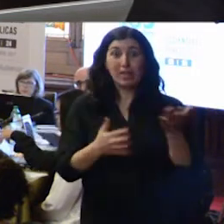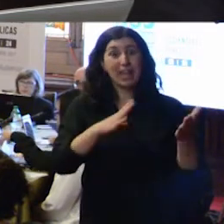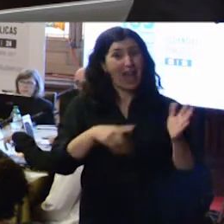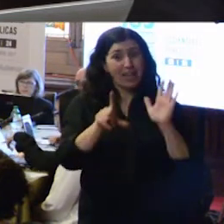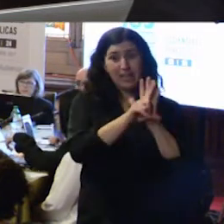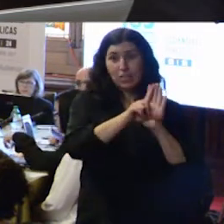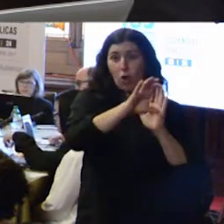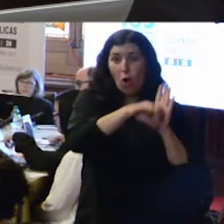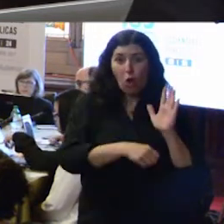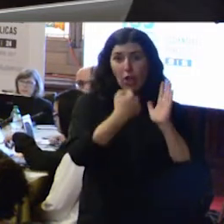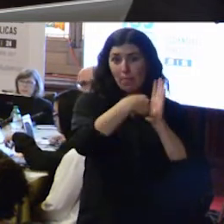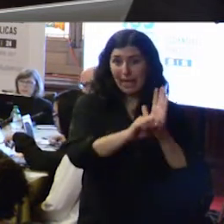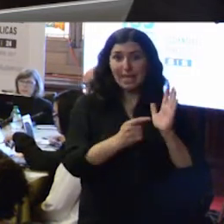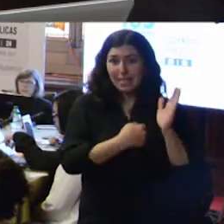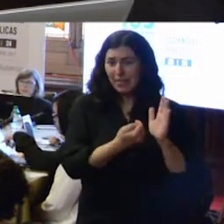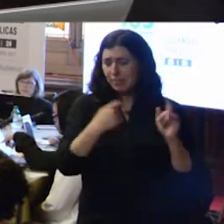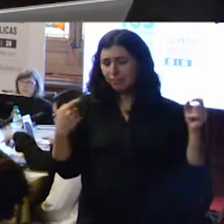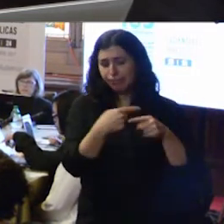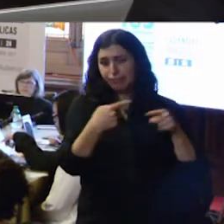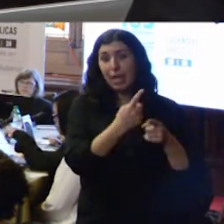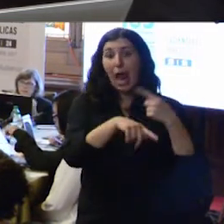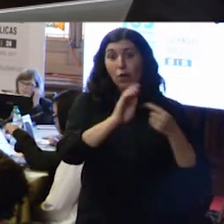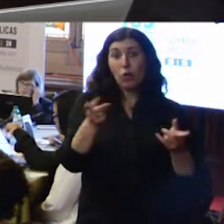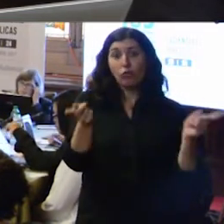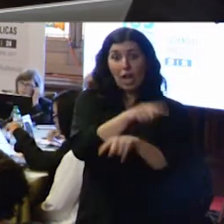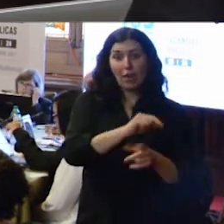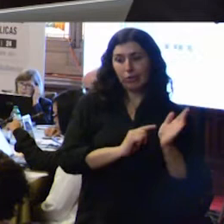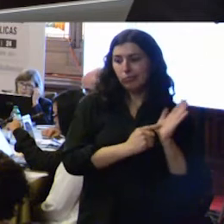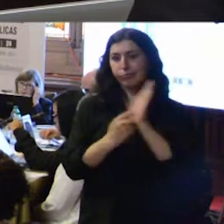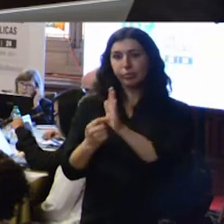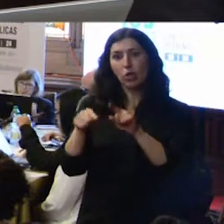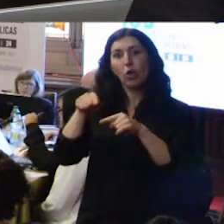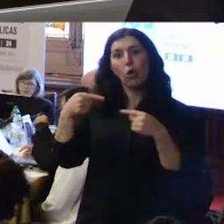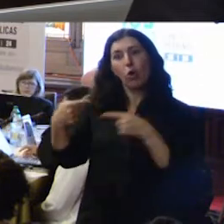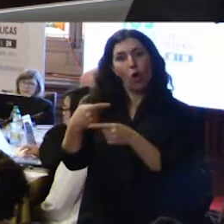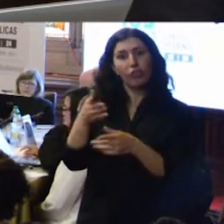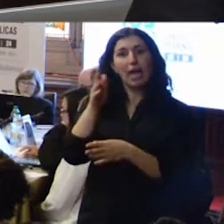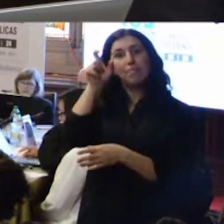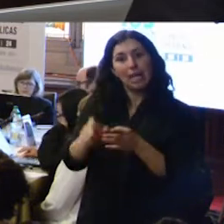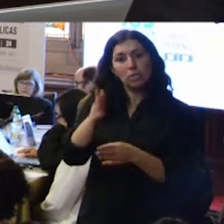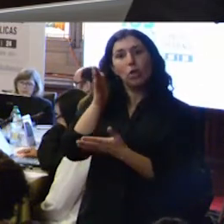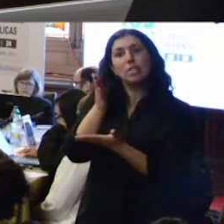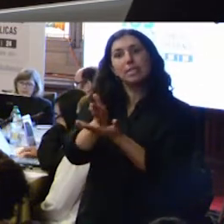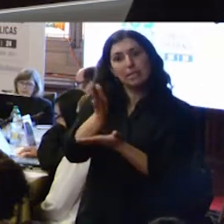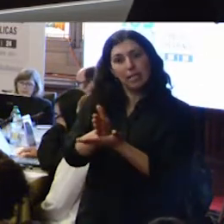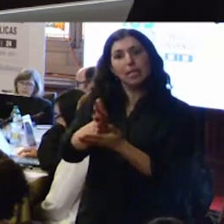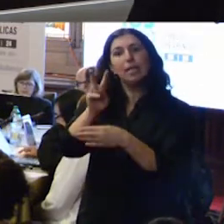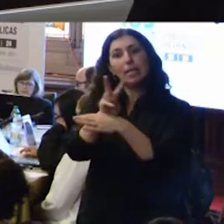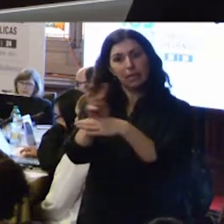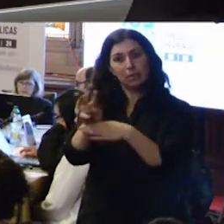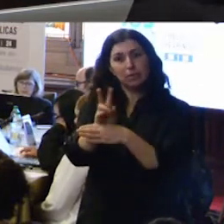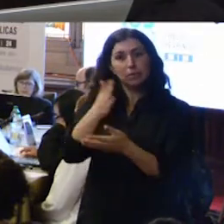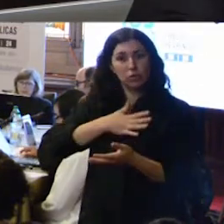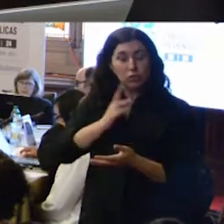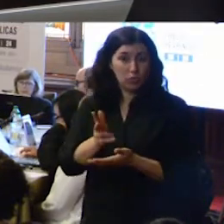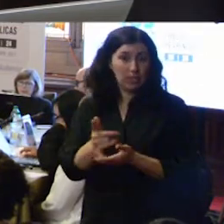para criminalizar, perseguir y acosar a los defensores y defensoras de derechos humanos, ambientales, indígenas, grupos LGTBI